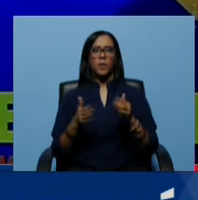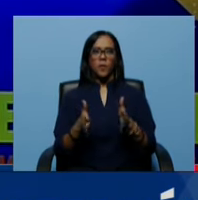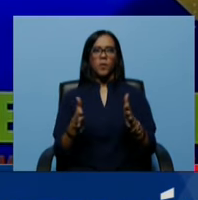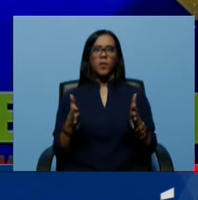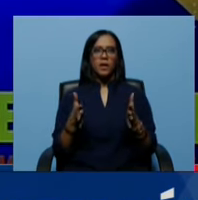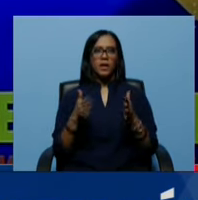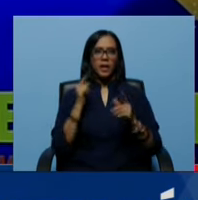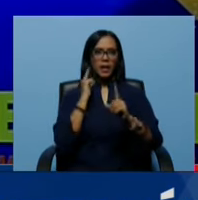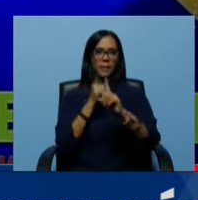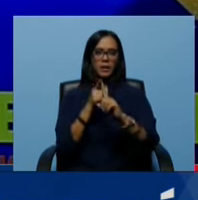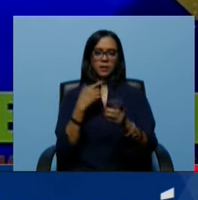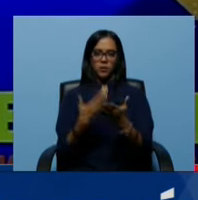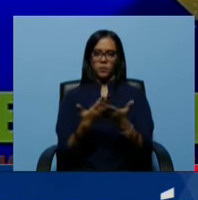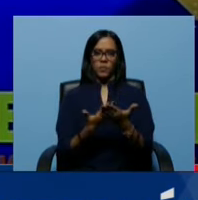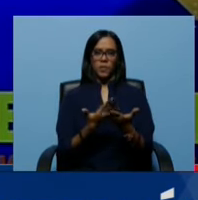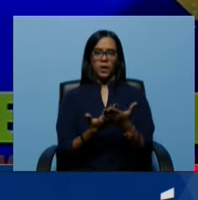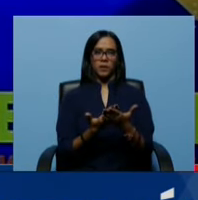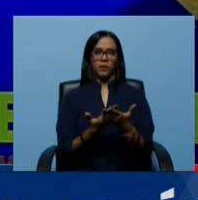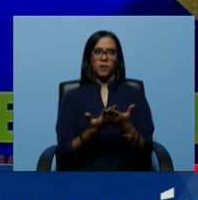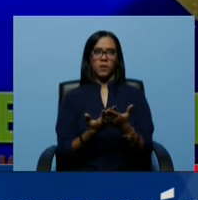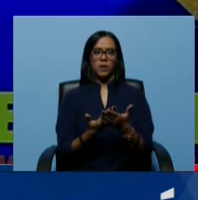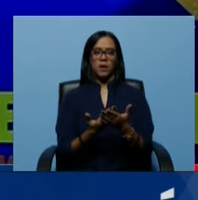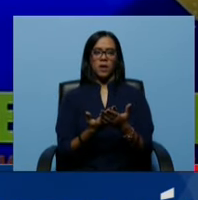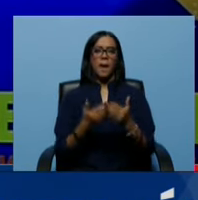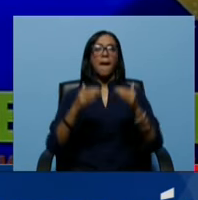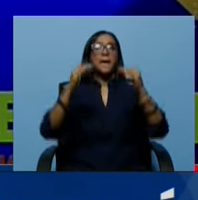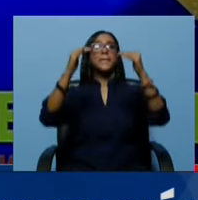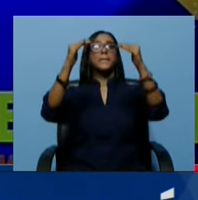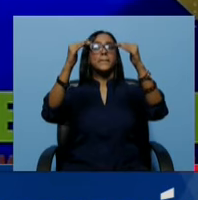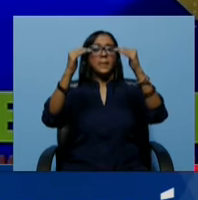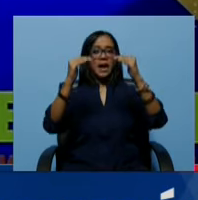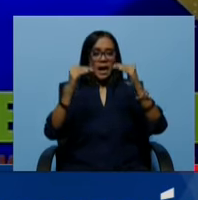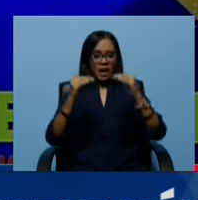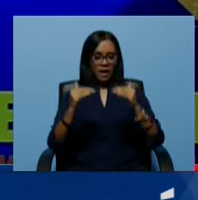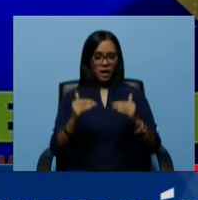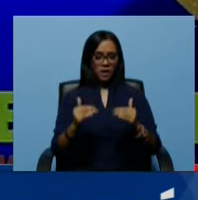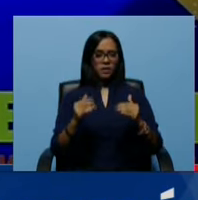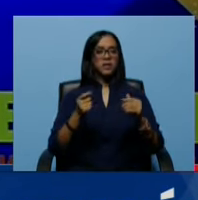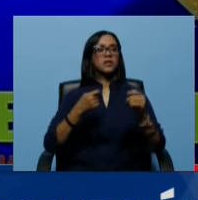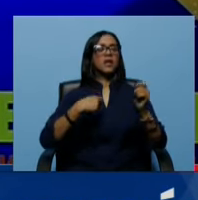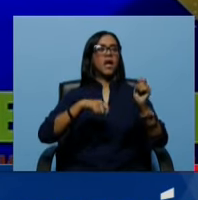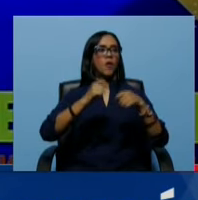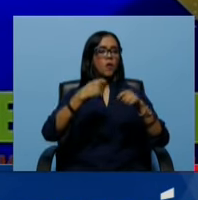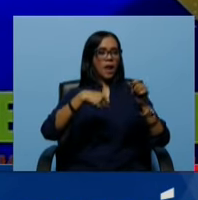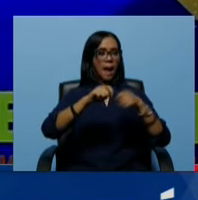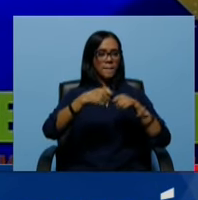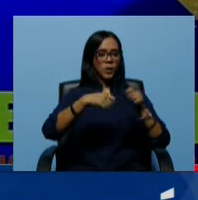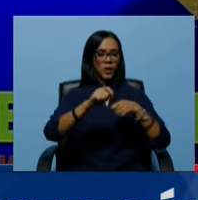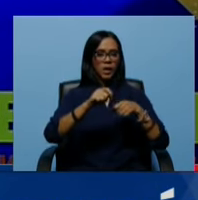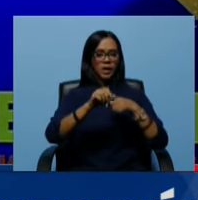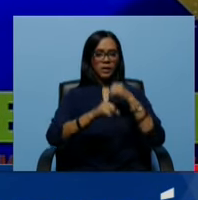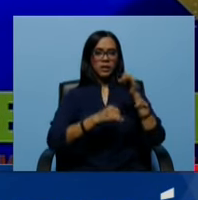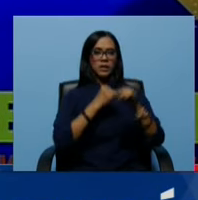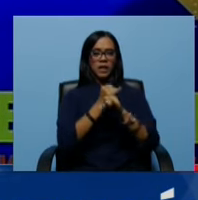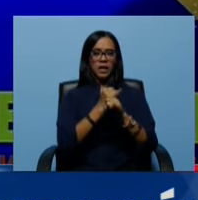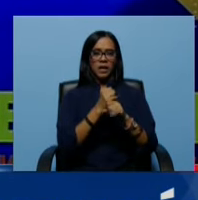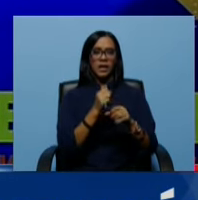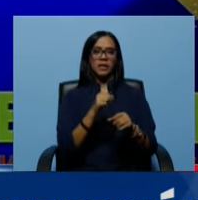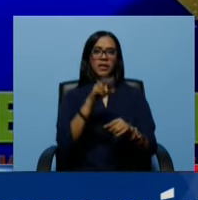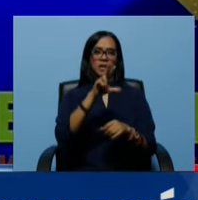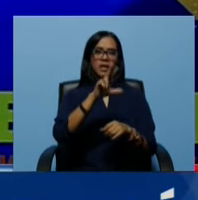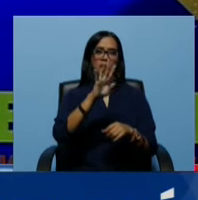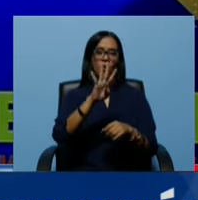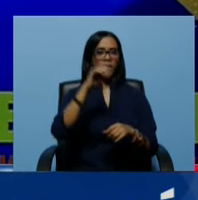hemos propuesto: bajar el promedio de una exportación de 34